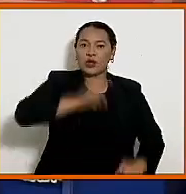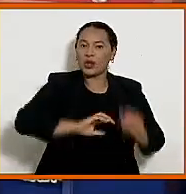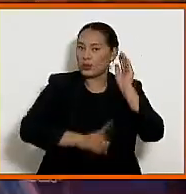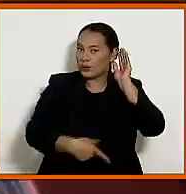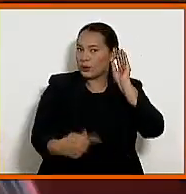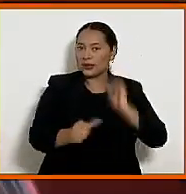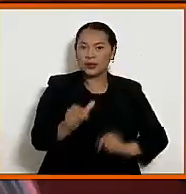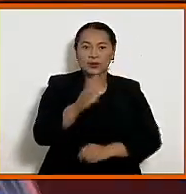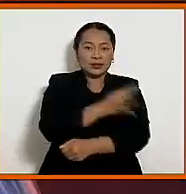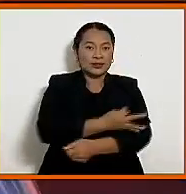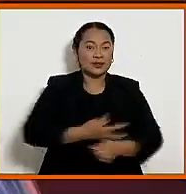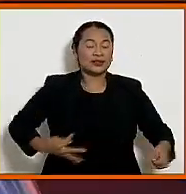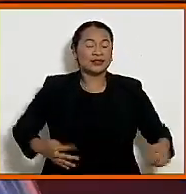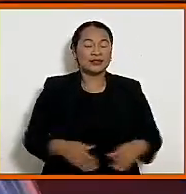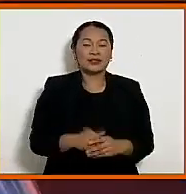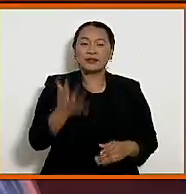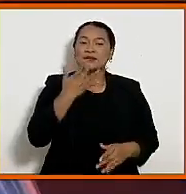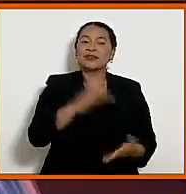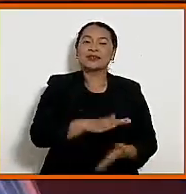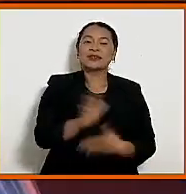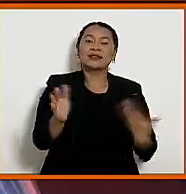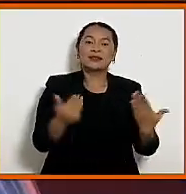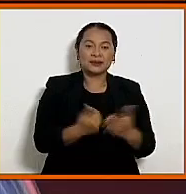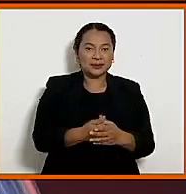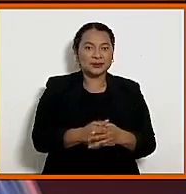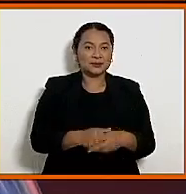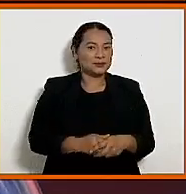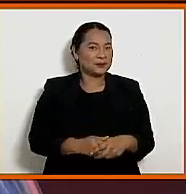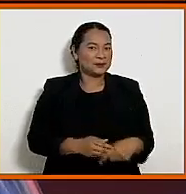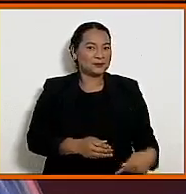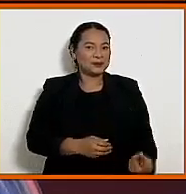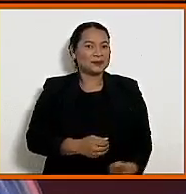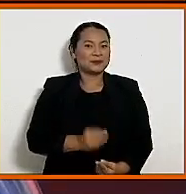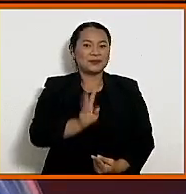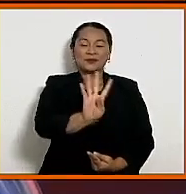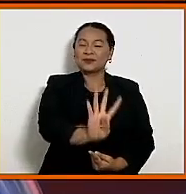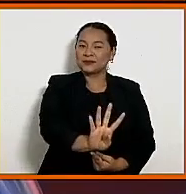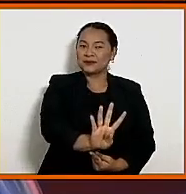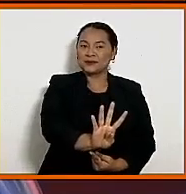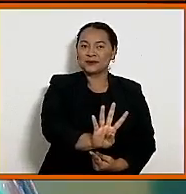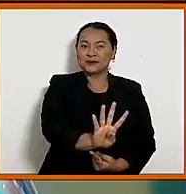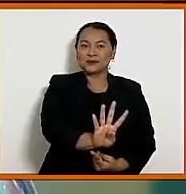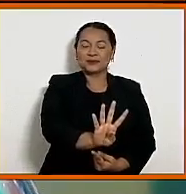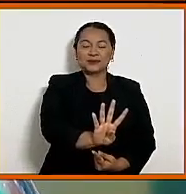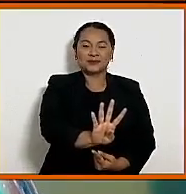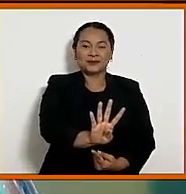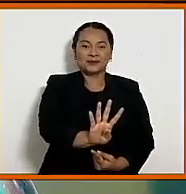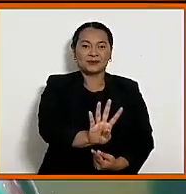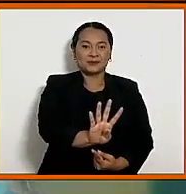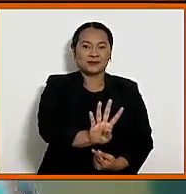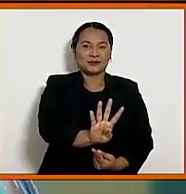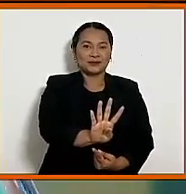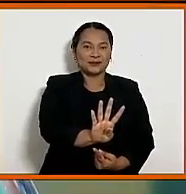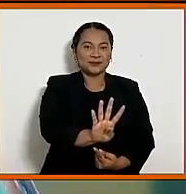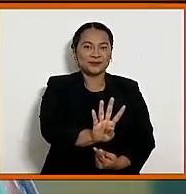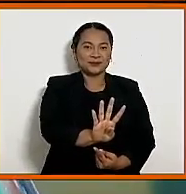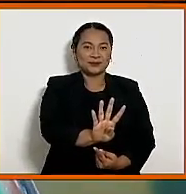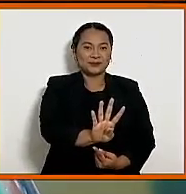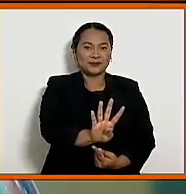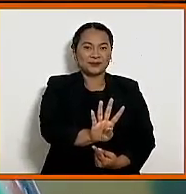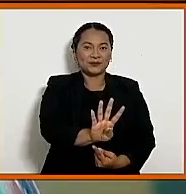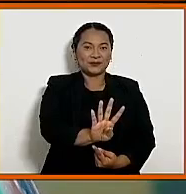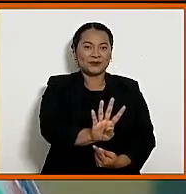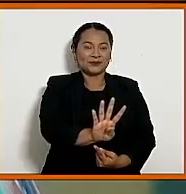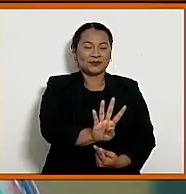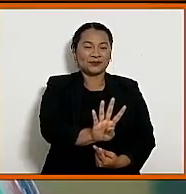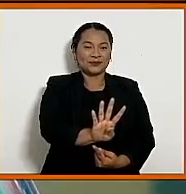esta tarde de lunes. Te deseo suerte porque este es el 4. Si sos jugador para la línea del 4, el segundo